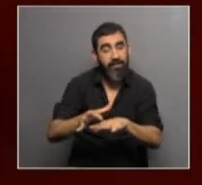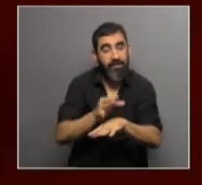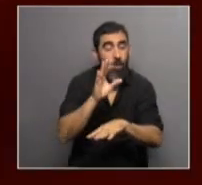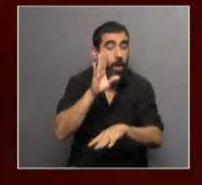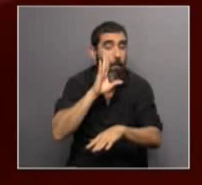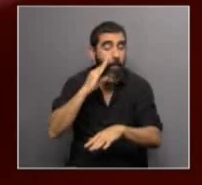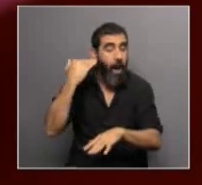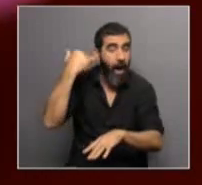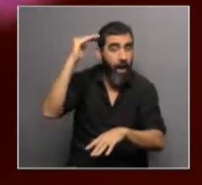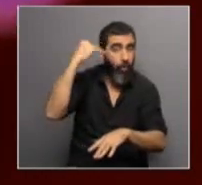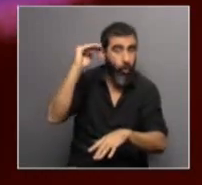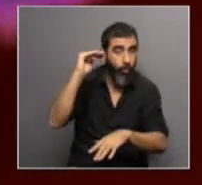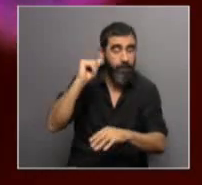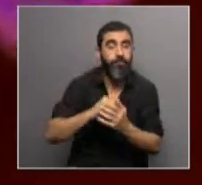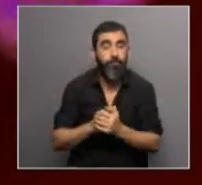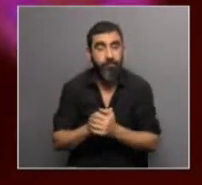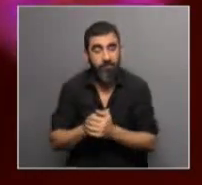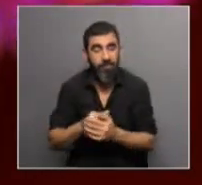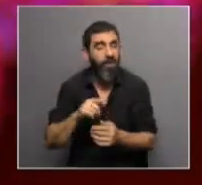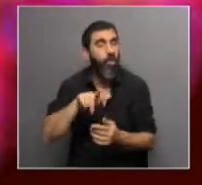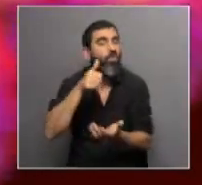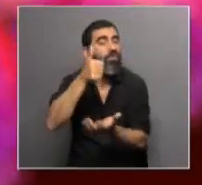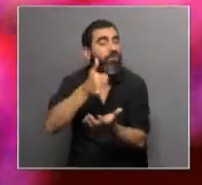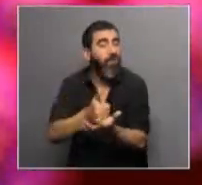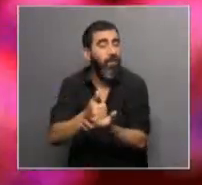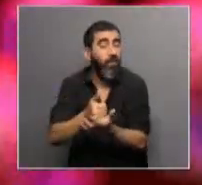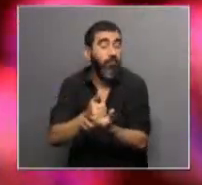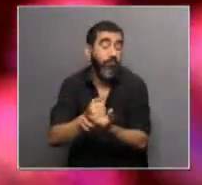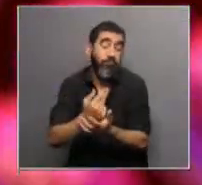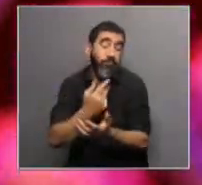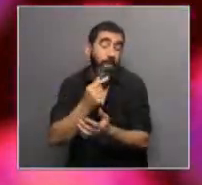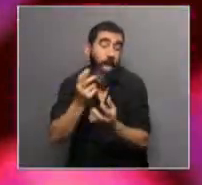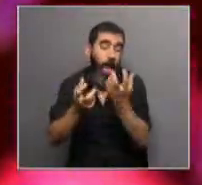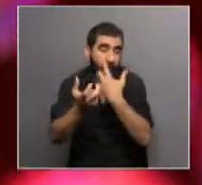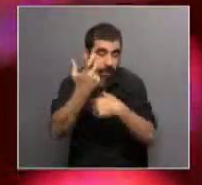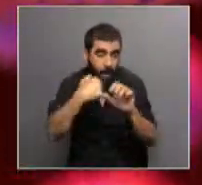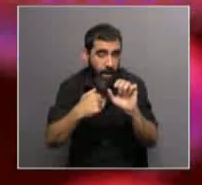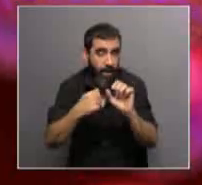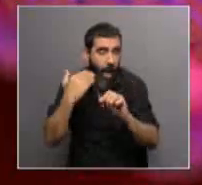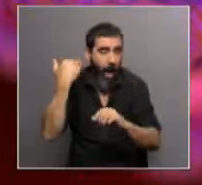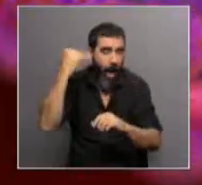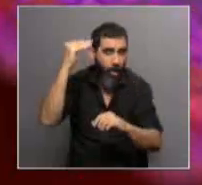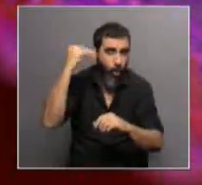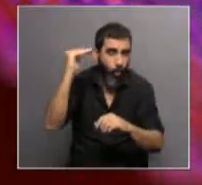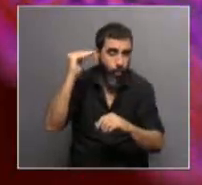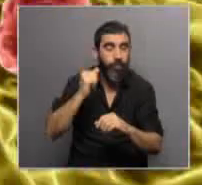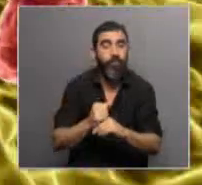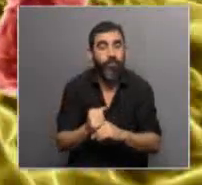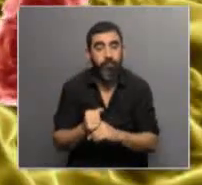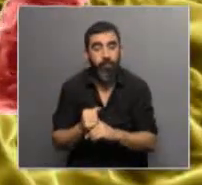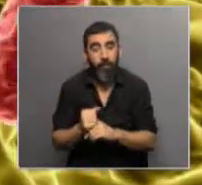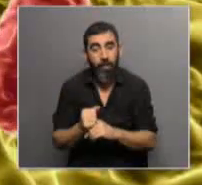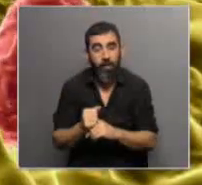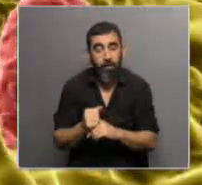adultas las cuales las encontramos ya en individuos o animales adultos para la generación